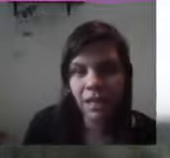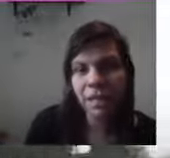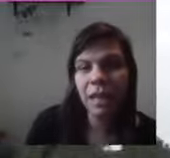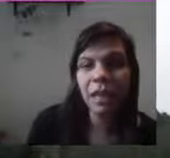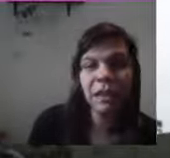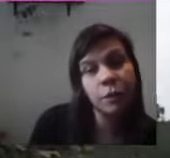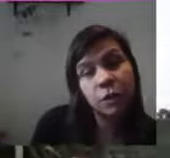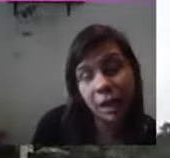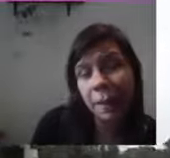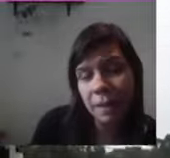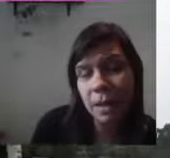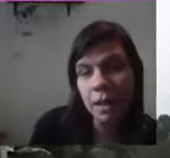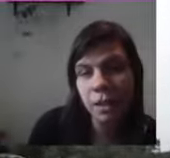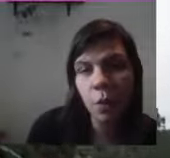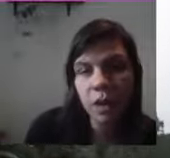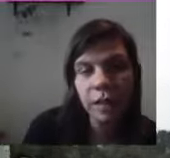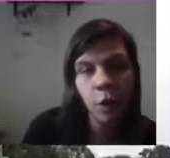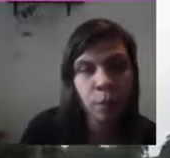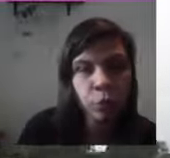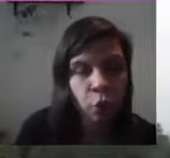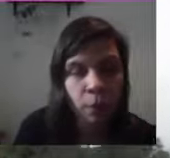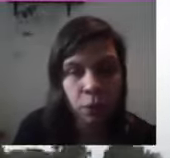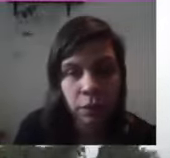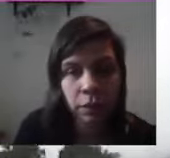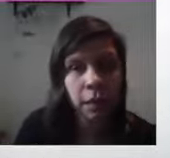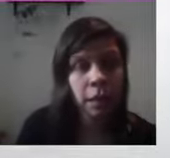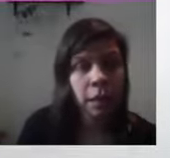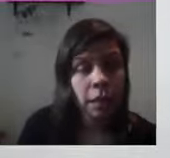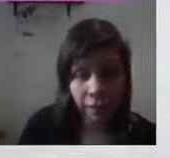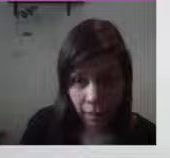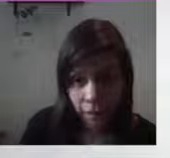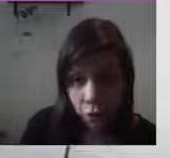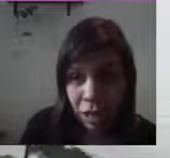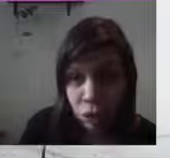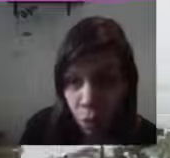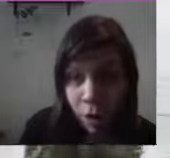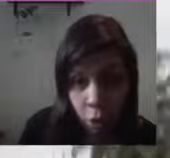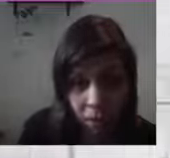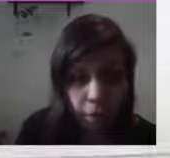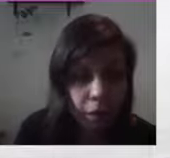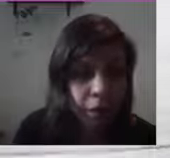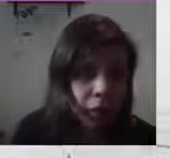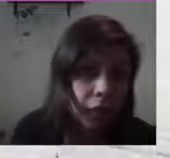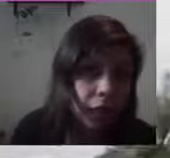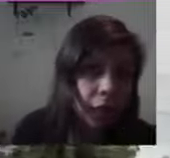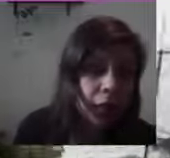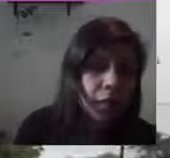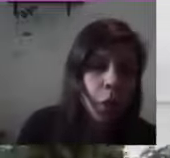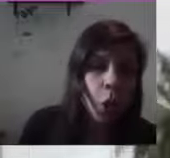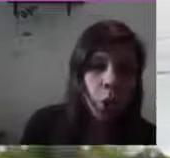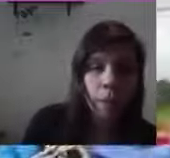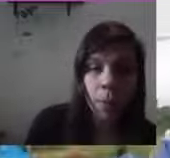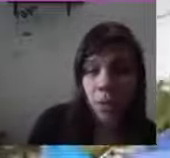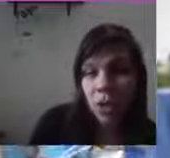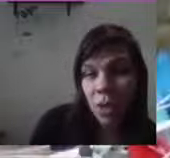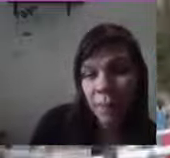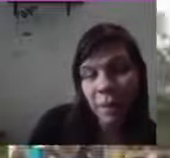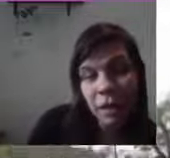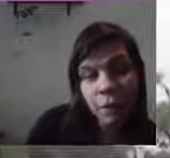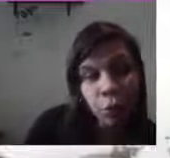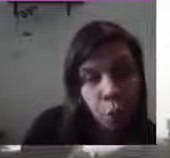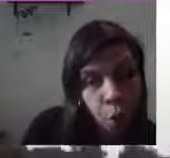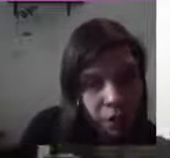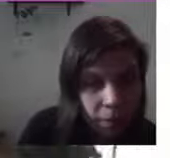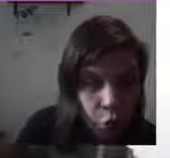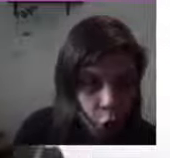la necesidad de reforzar las medidas de seguridad en los puntos de protesta. Esta decisión la toman los manifestantes indígenas con el propósito